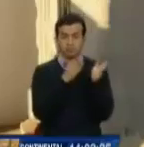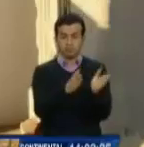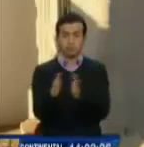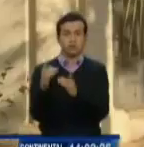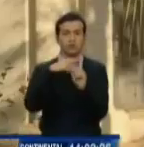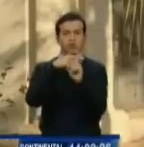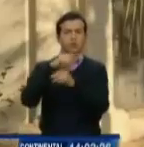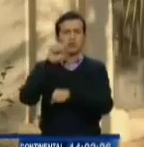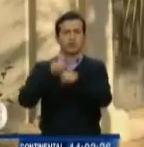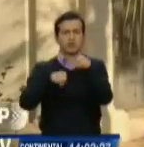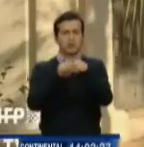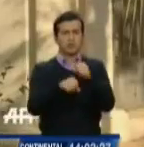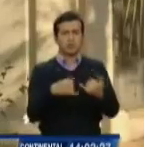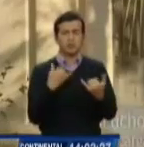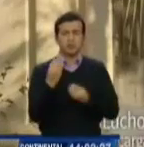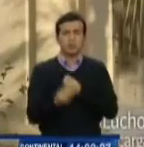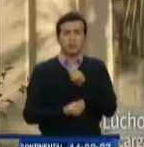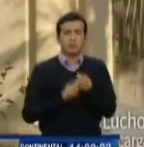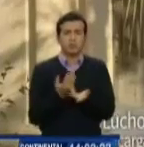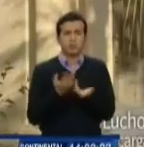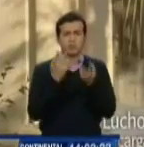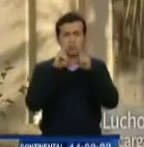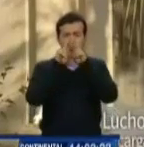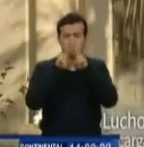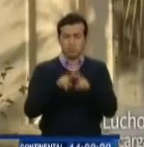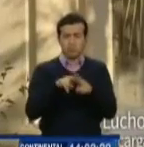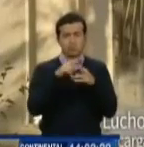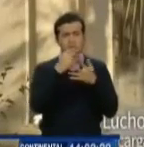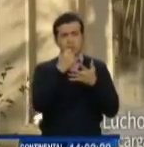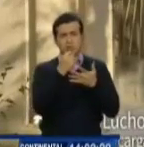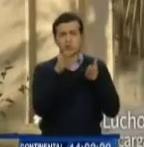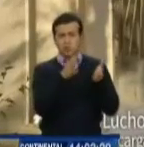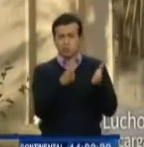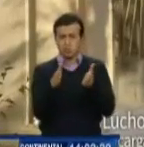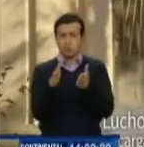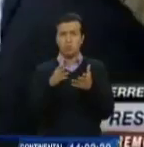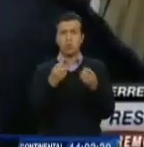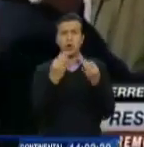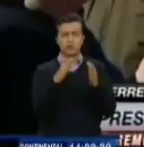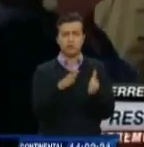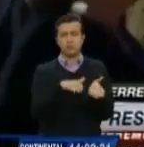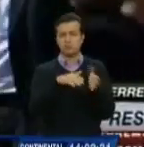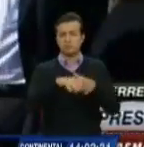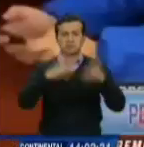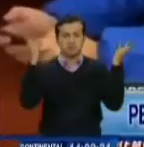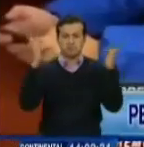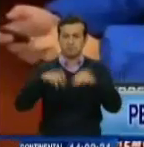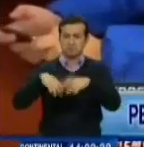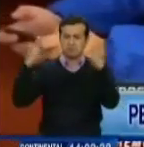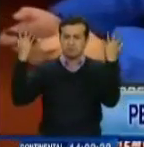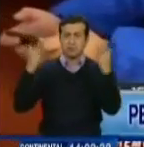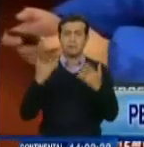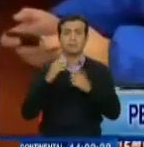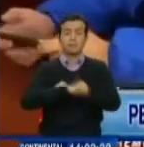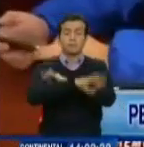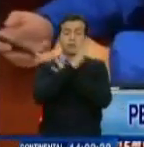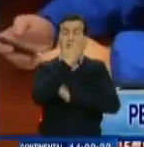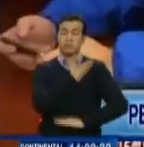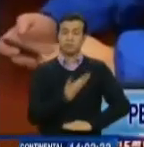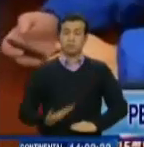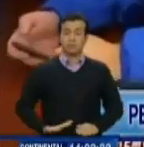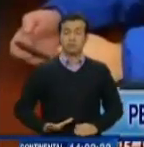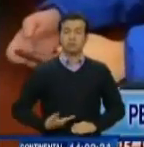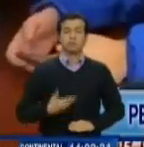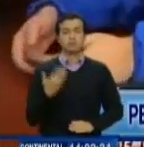por este hecho. En este momento estamos haciendo un catastro de ver las tumbas que se abrieron. En horas de la mañana, la presidenta Michelle Bachelet